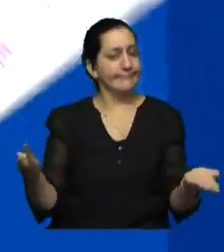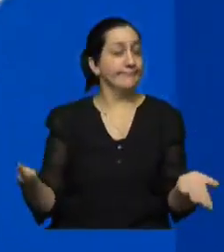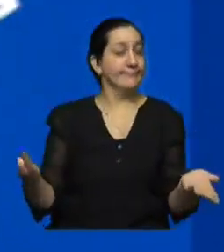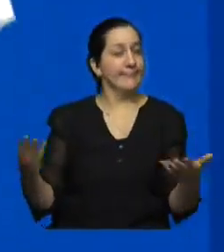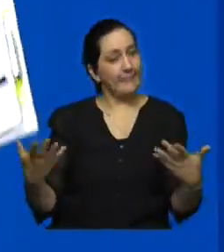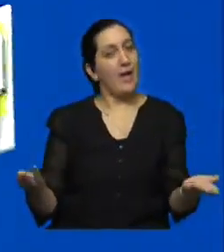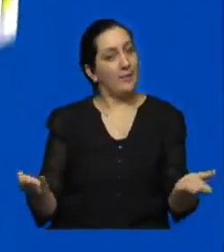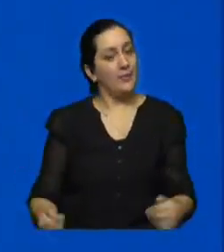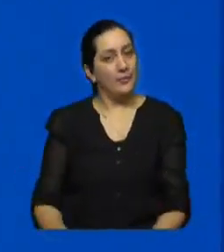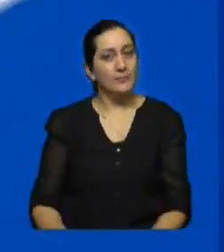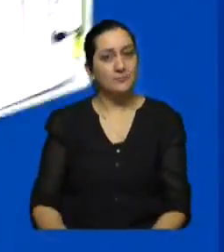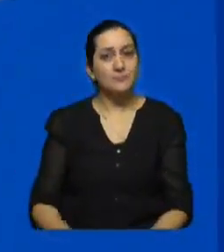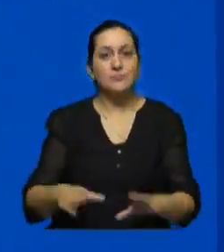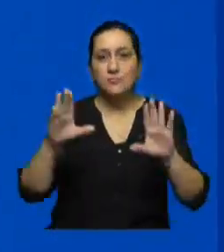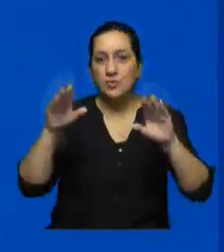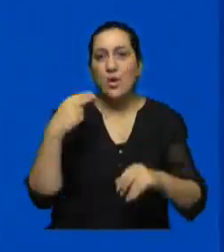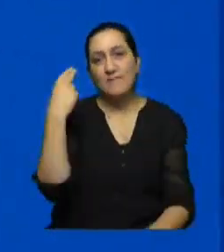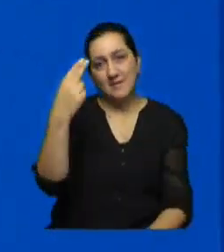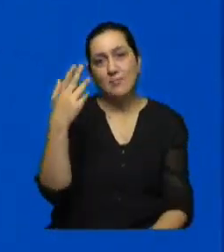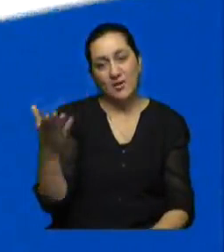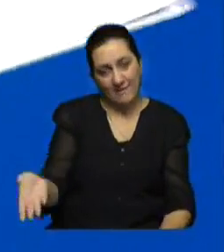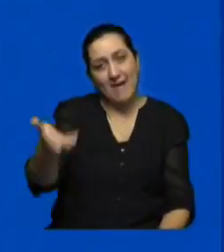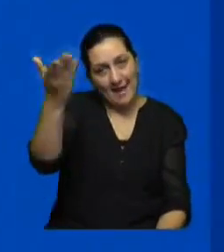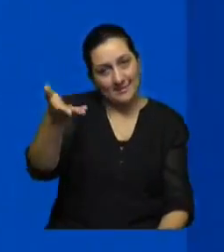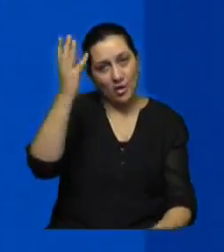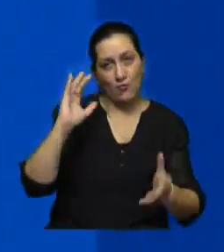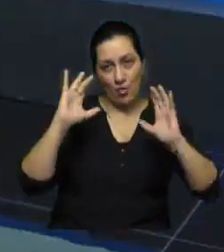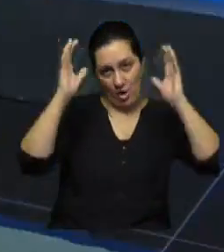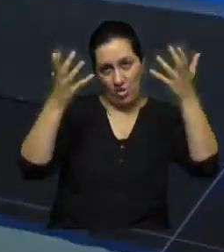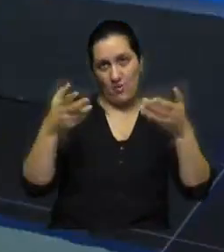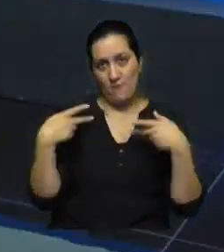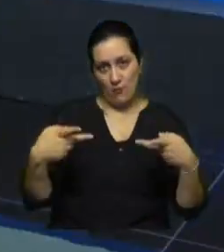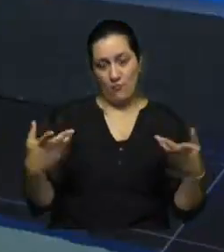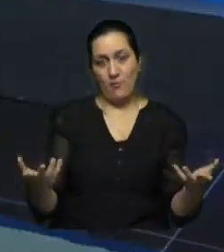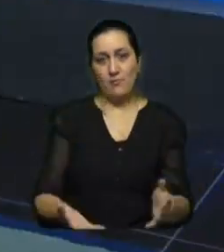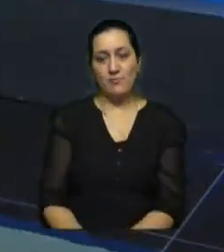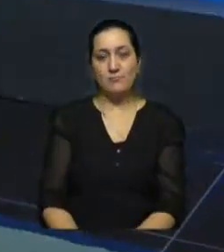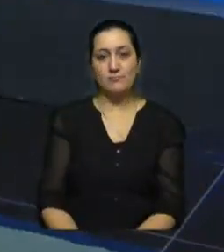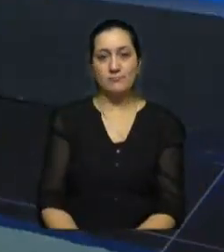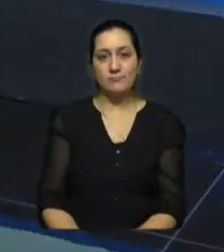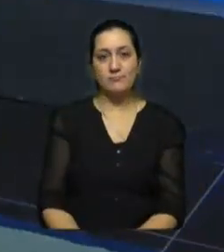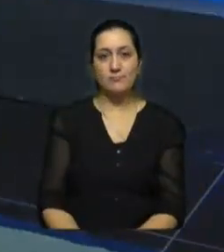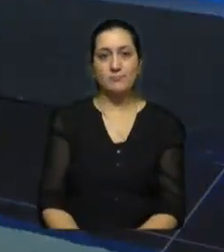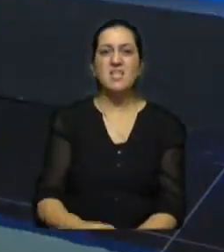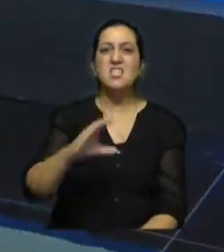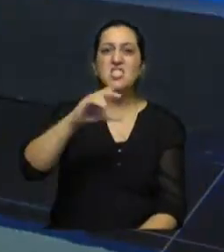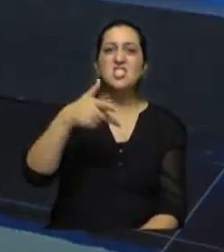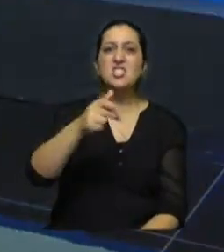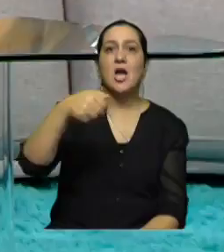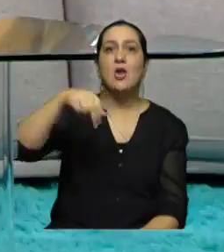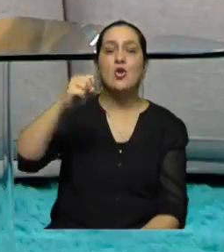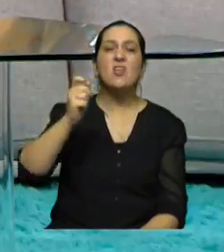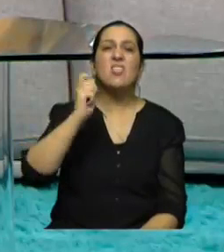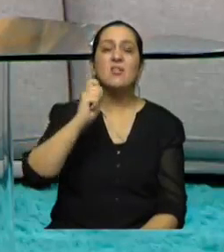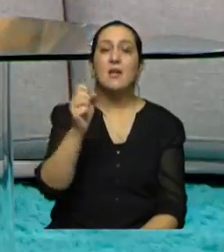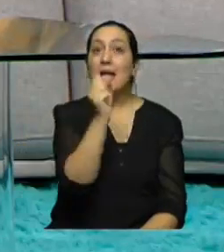señores, estábamos todos habilitando a que fueran los violentos al fútbol. ¡Sigo! ¿Chano quién es? Chano, el